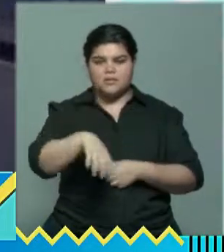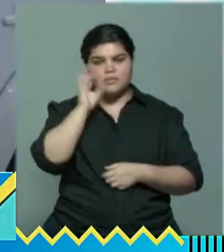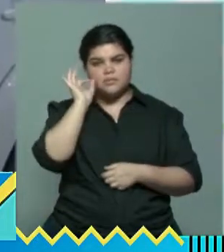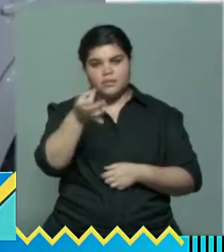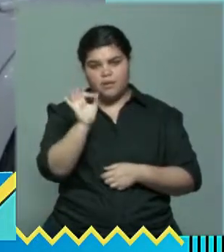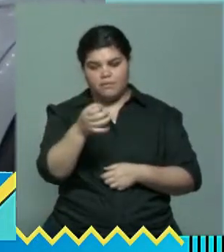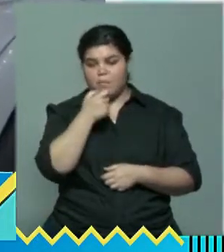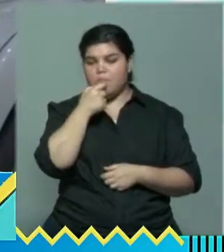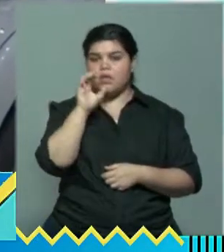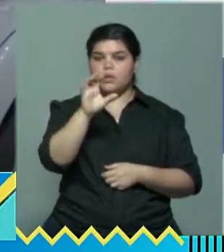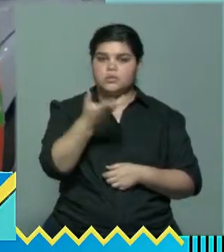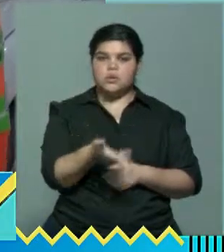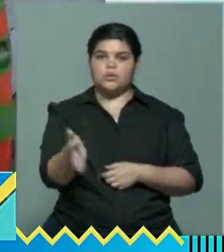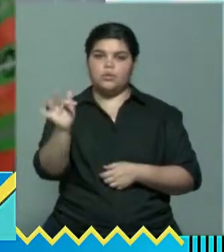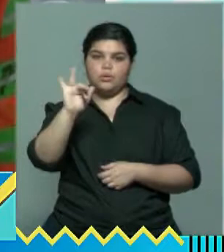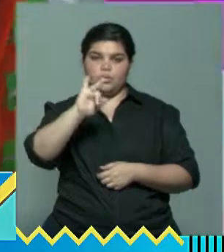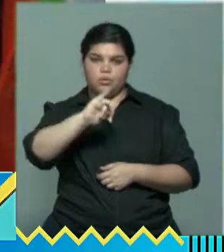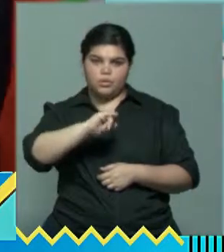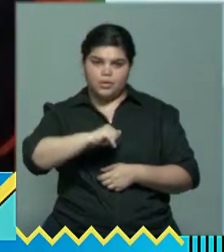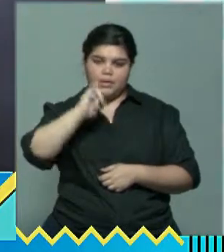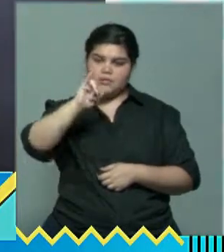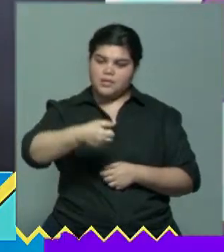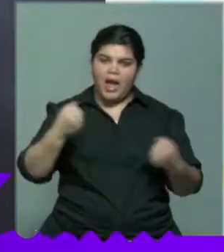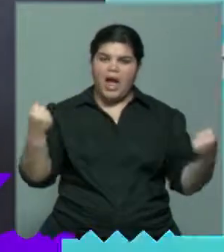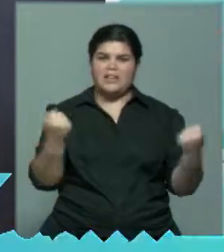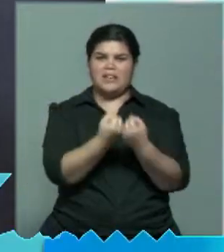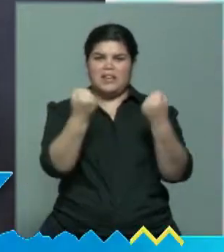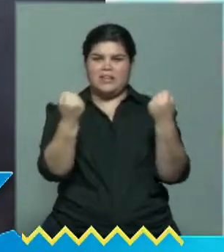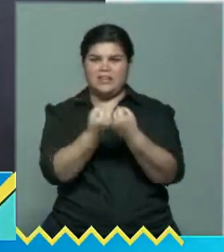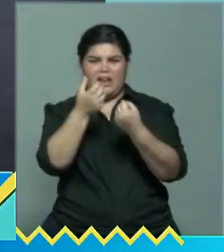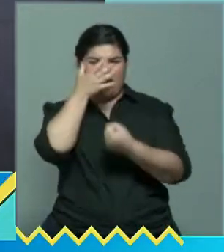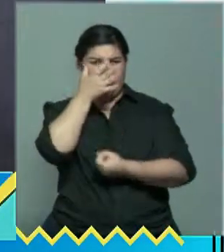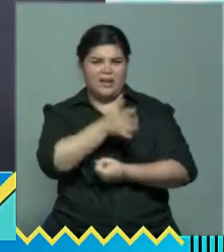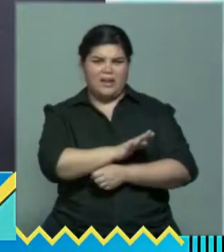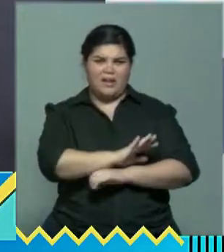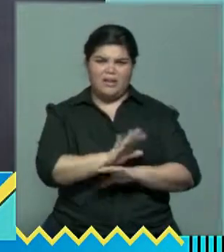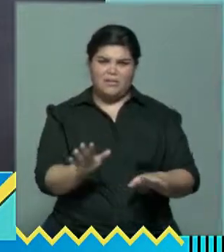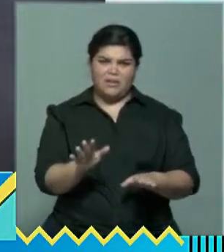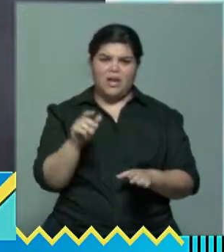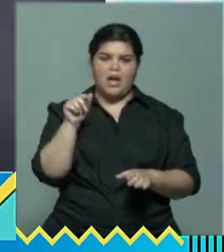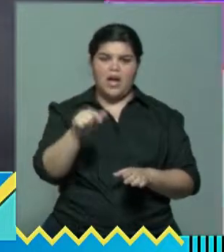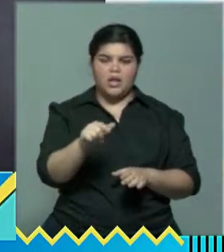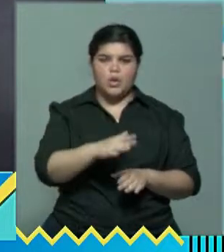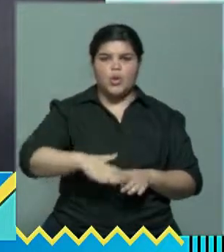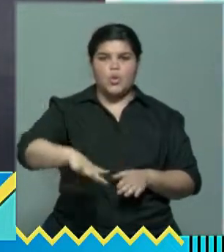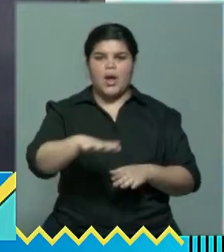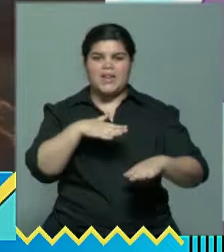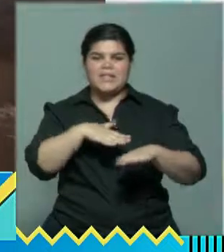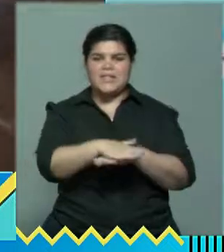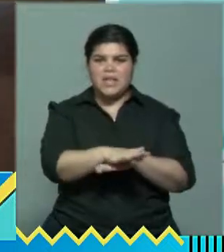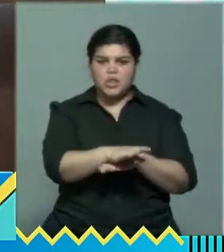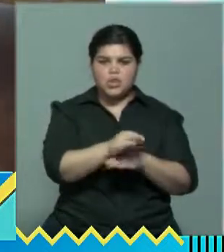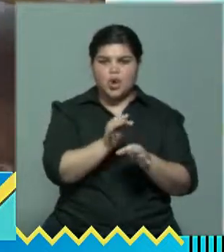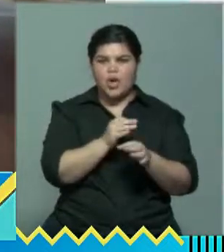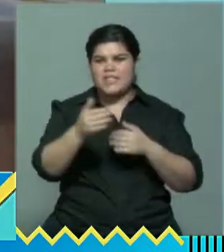días tenemos accidentes bastante graves, sobre todo en zonas semiurbanas. En las zonas